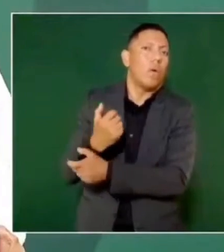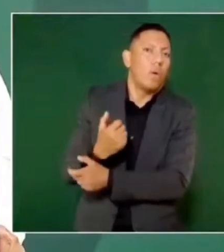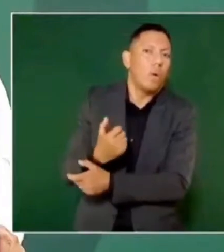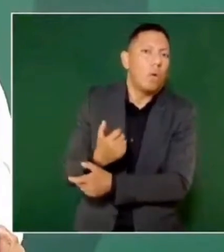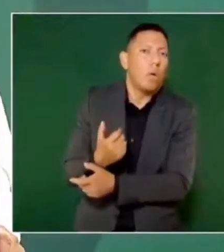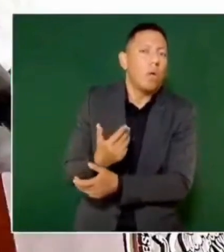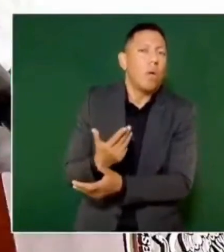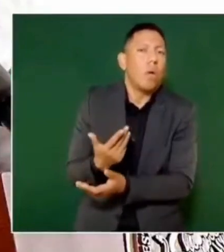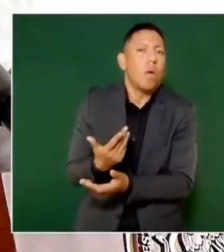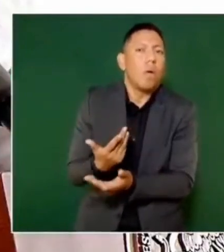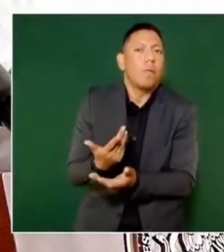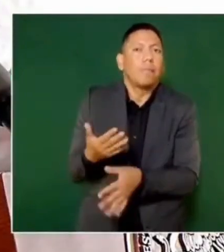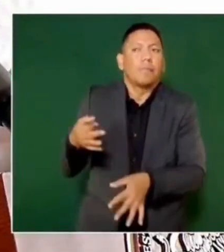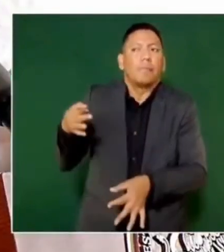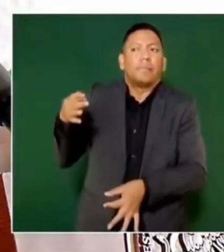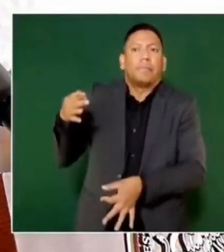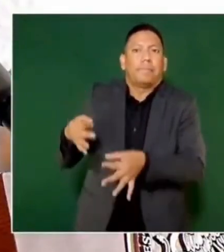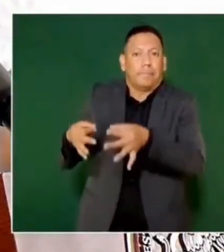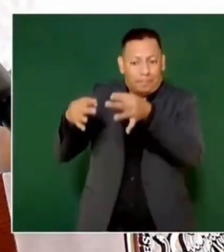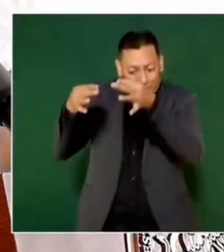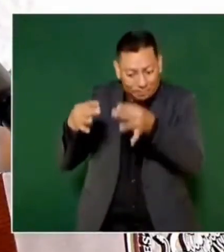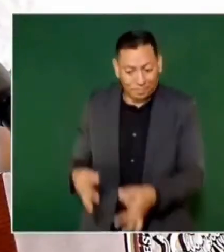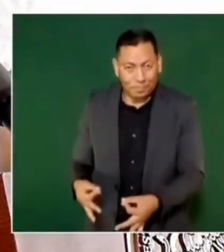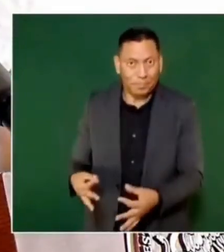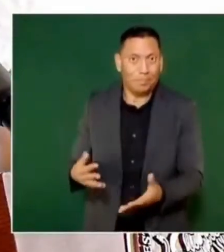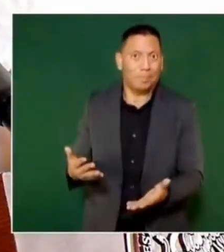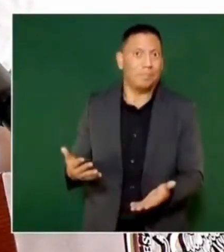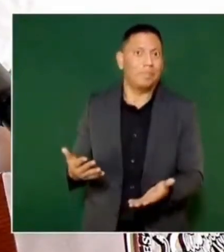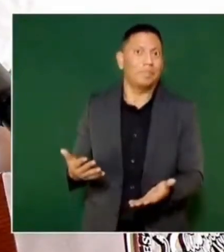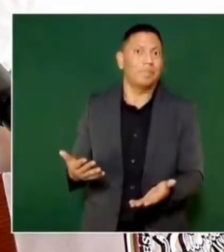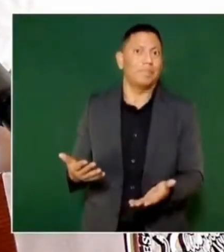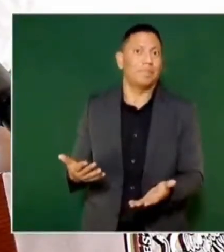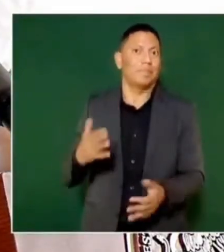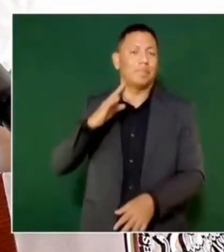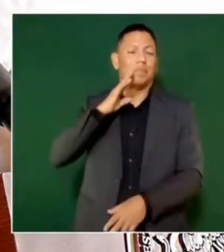¿Cómo tenemos jueces íntegros, incorruptibles,